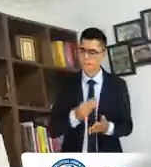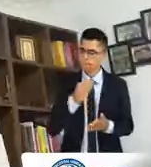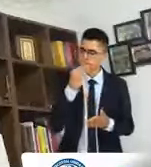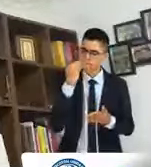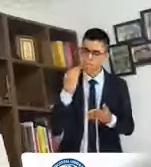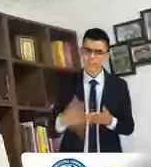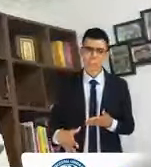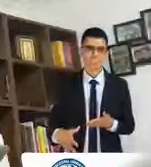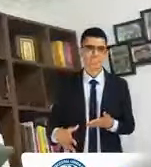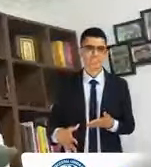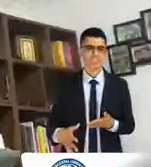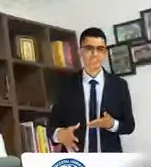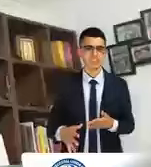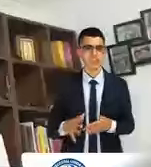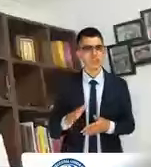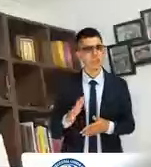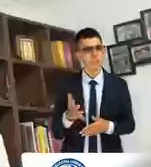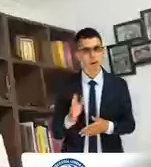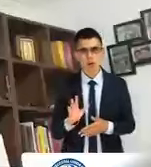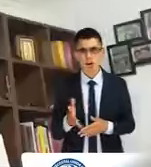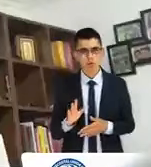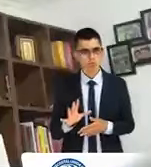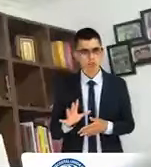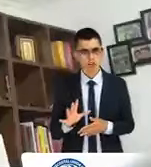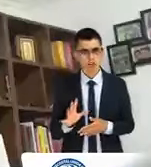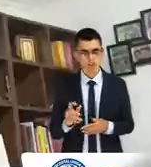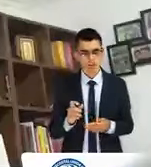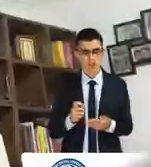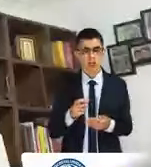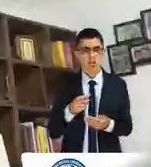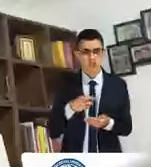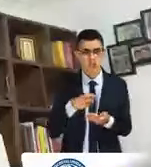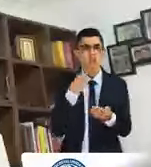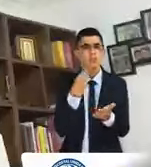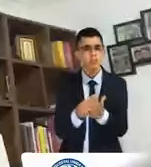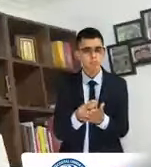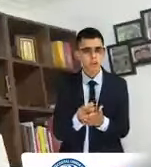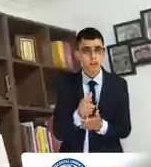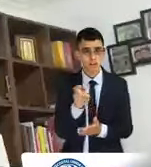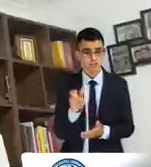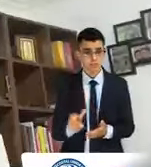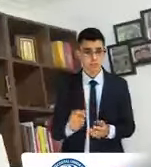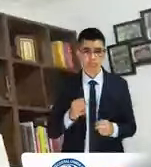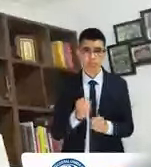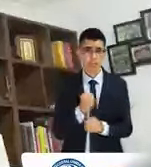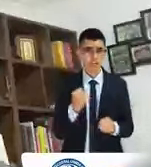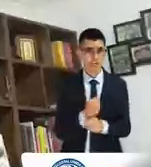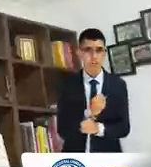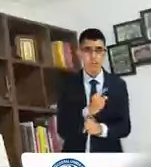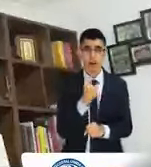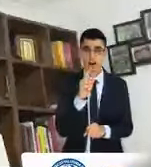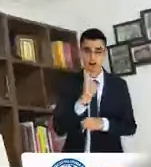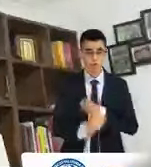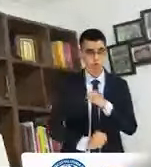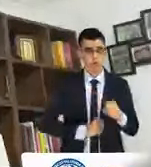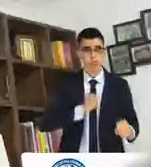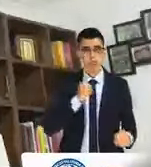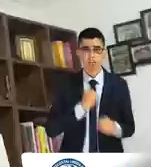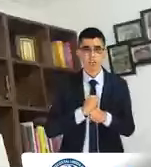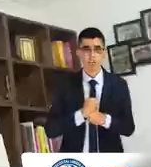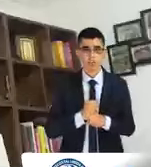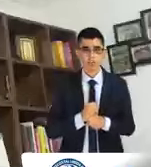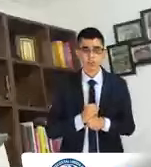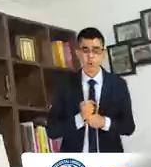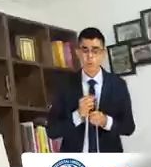cálculos, sería como el sueldo de un año. Por bajito que sea el sueldo de un año, es